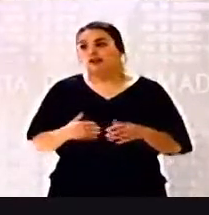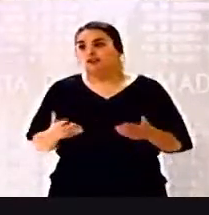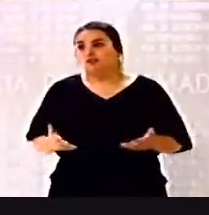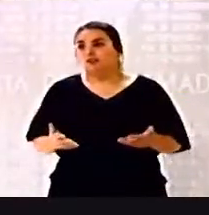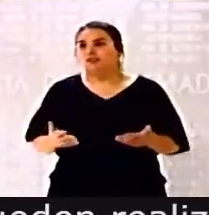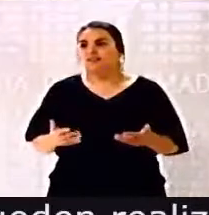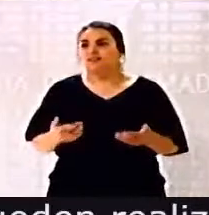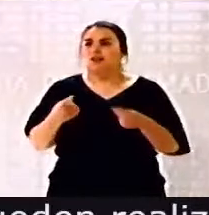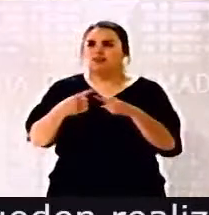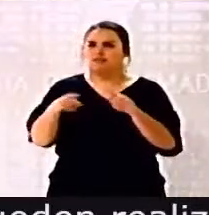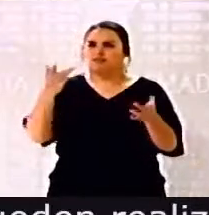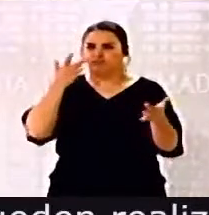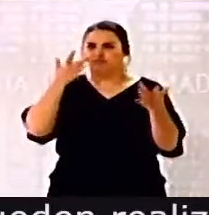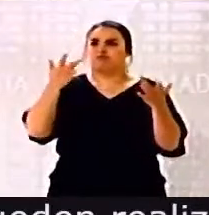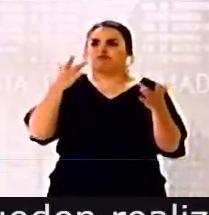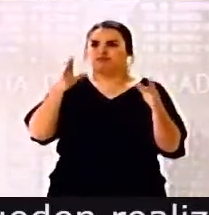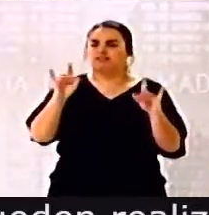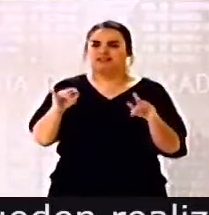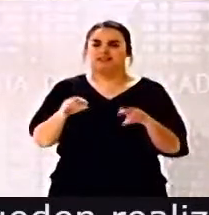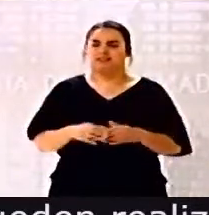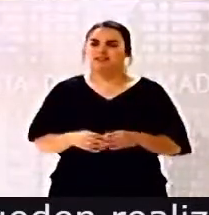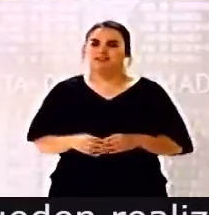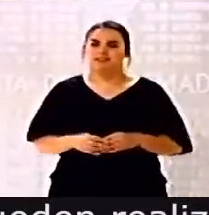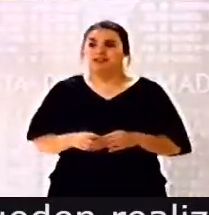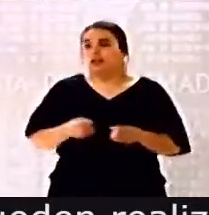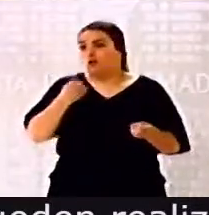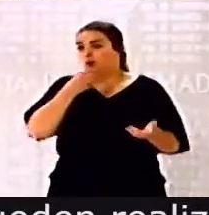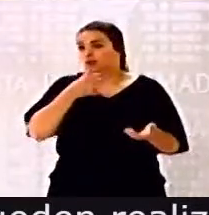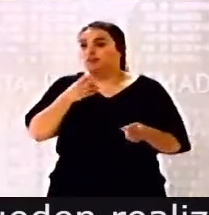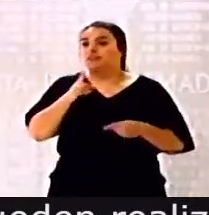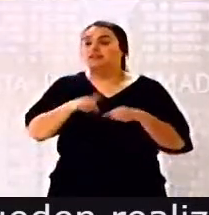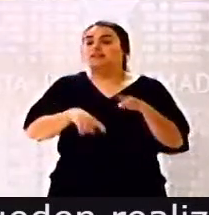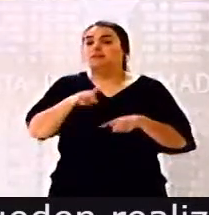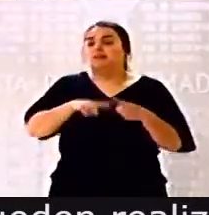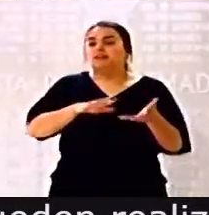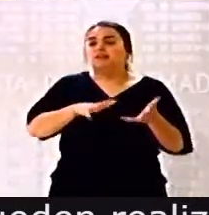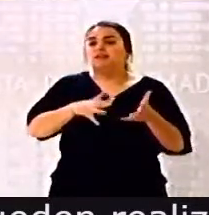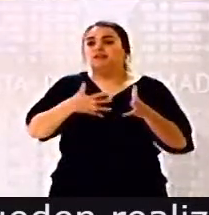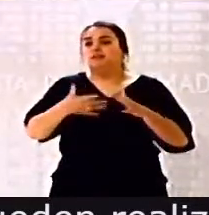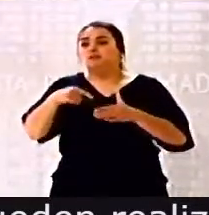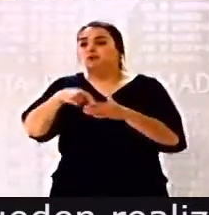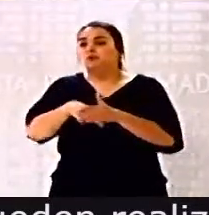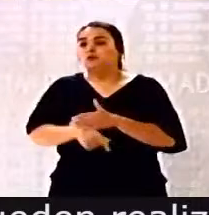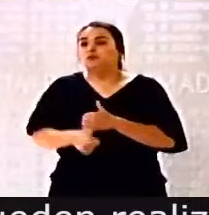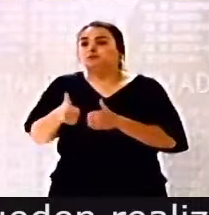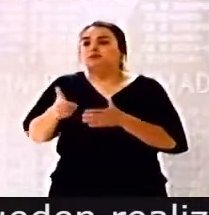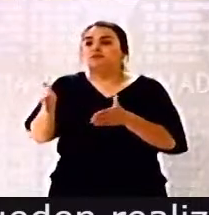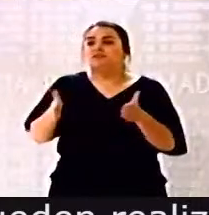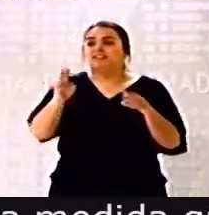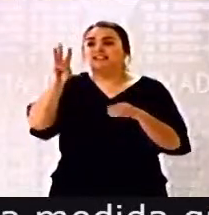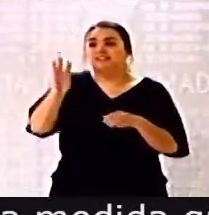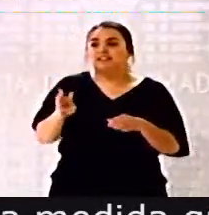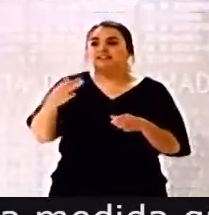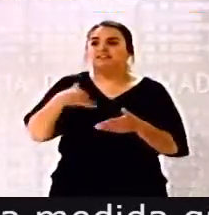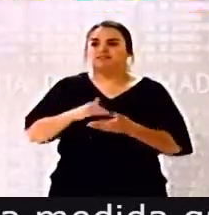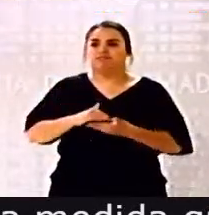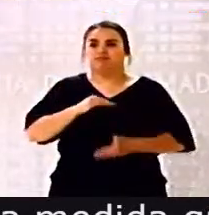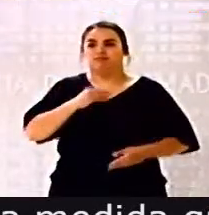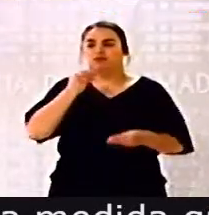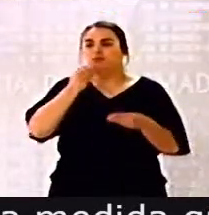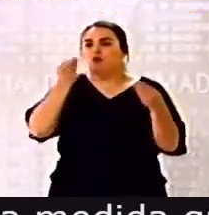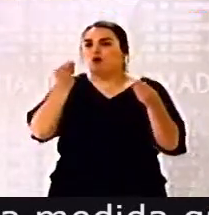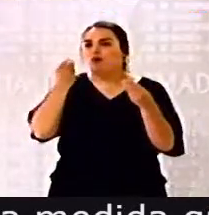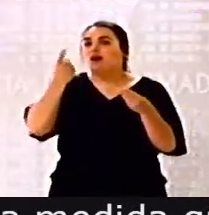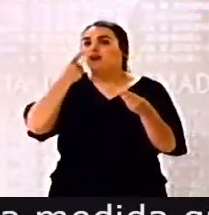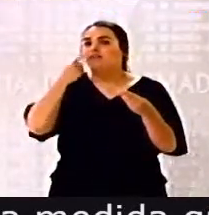una diferencia muy importante. Y a medida que vayamos avanzando en la fase 3, seremos capaces de ir recuperando espacios